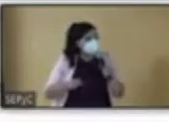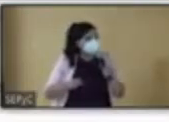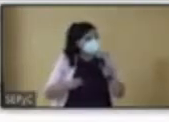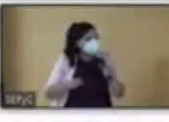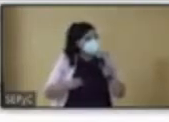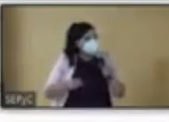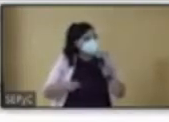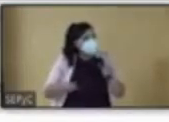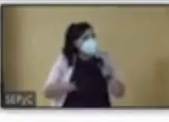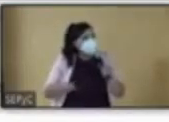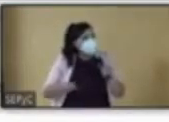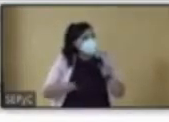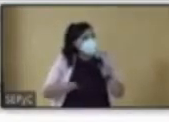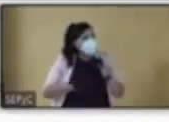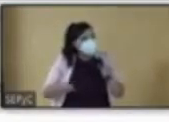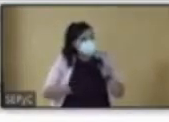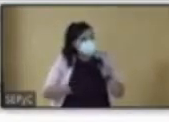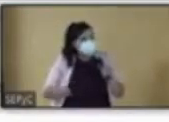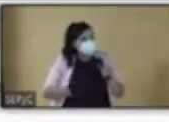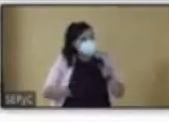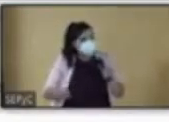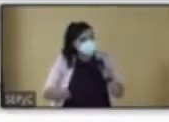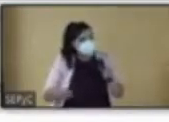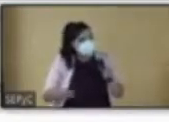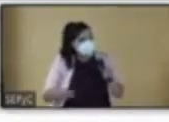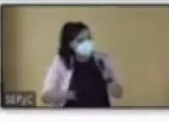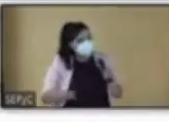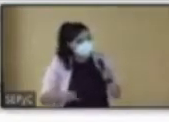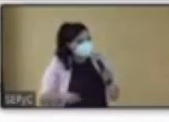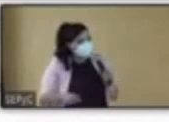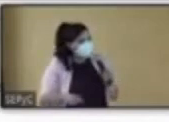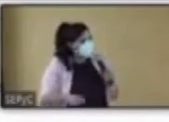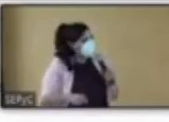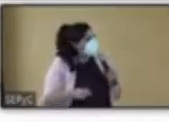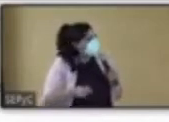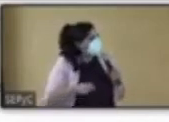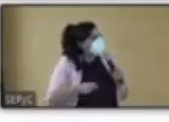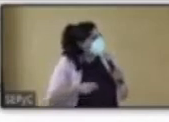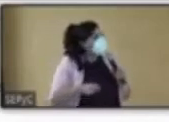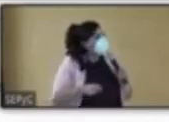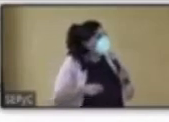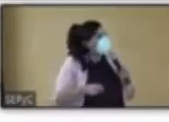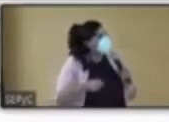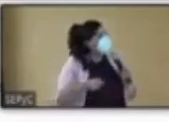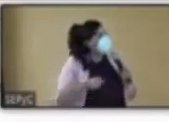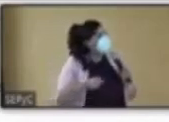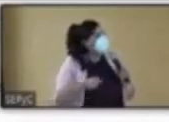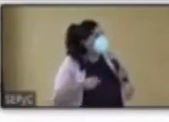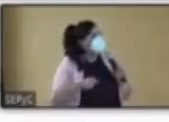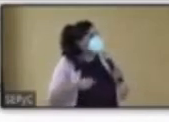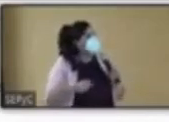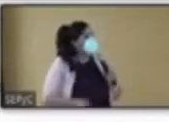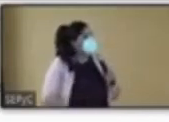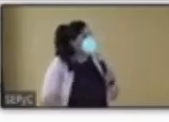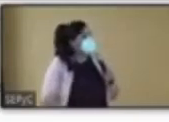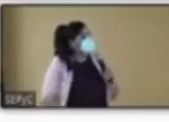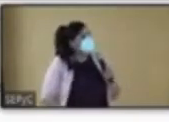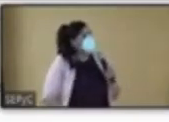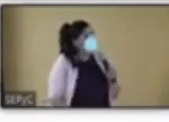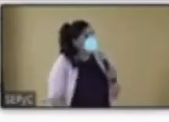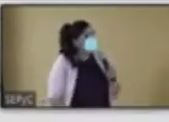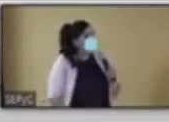ninguno y guardamos la información, como lo hicimos hace un momento. Para el caso de que estuviéramos en el